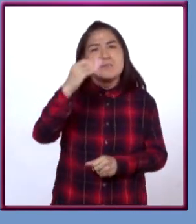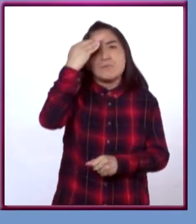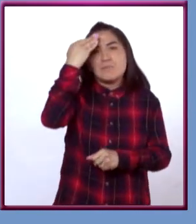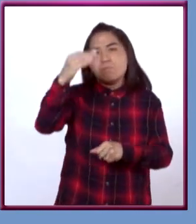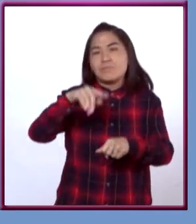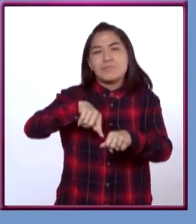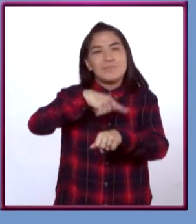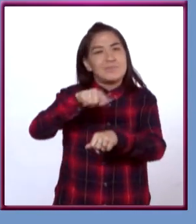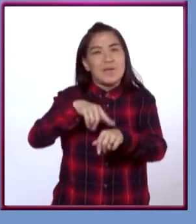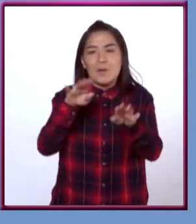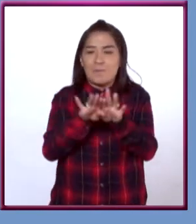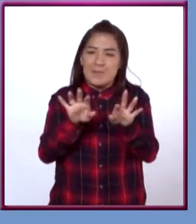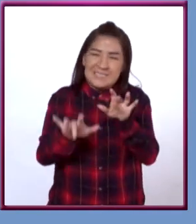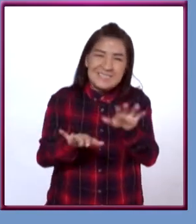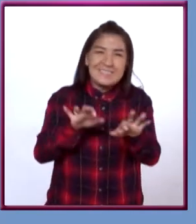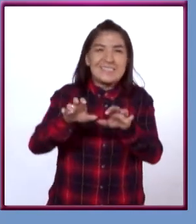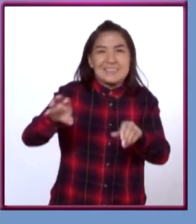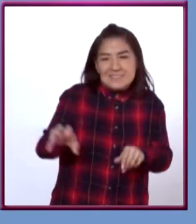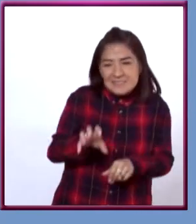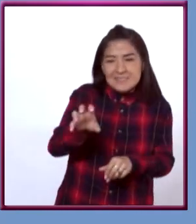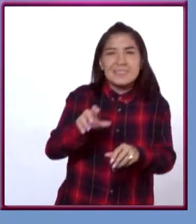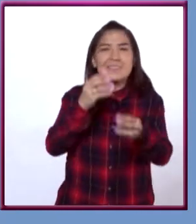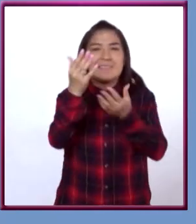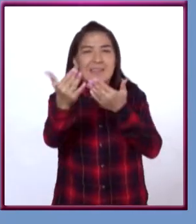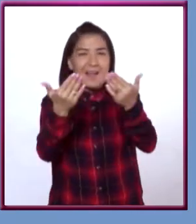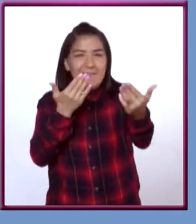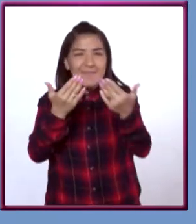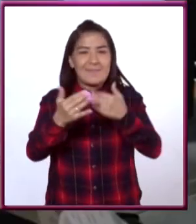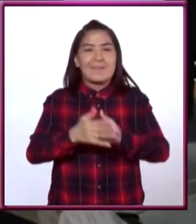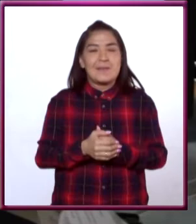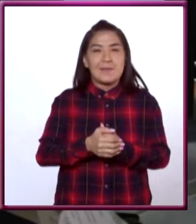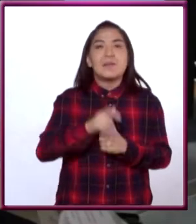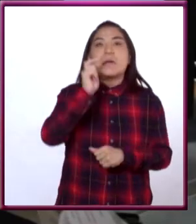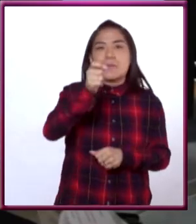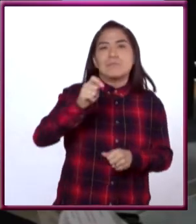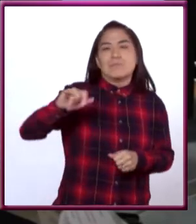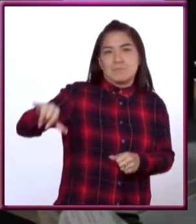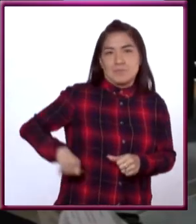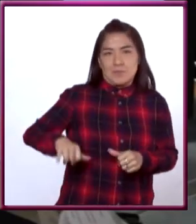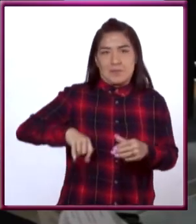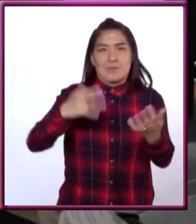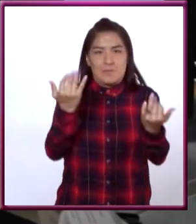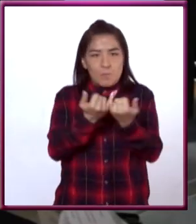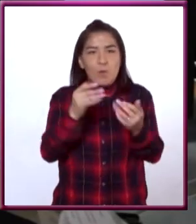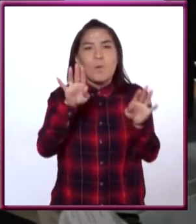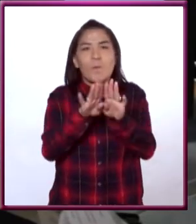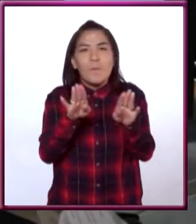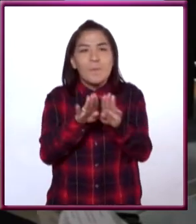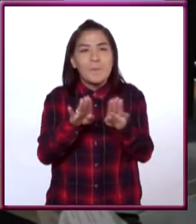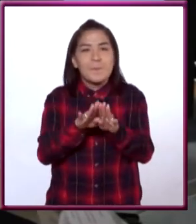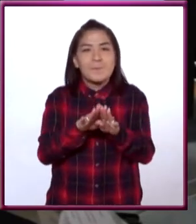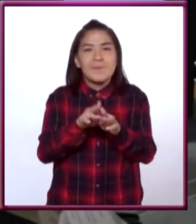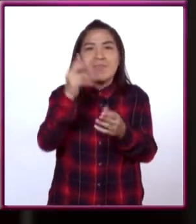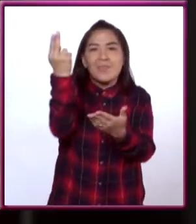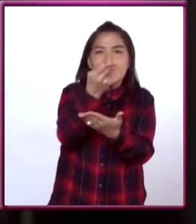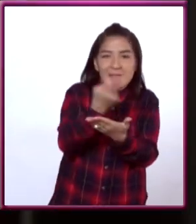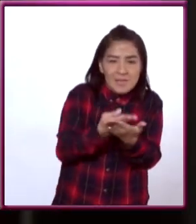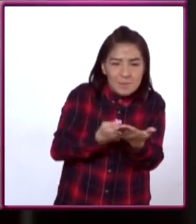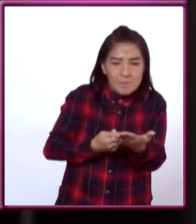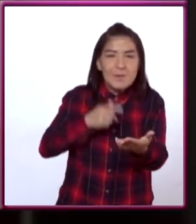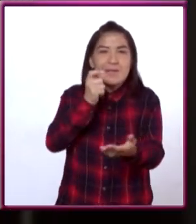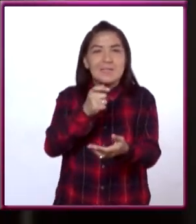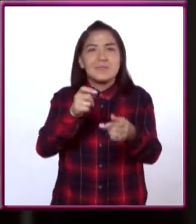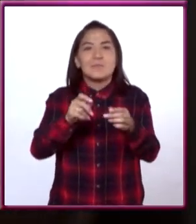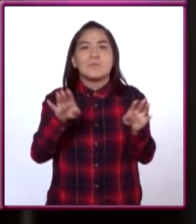y se requiere muchísimo conocimiento. Eso es lo que te puedo comentar. Y lo interesante que es el tener que diseñar